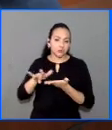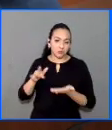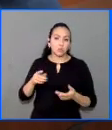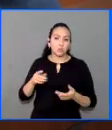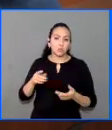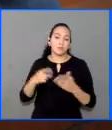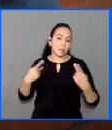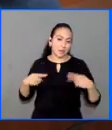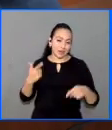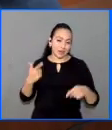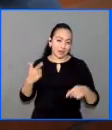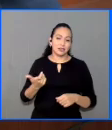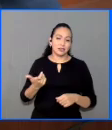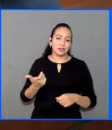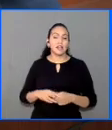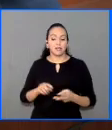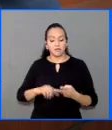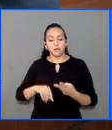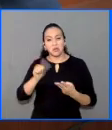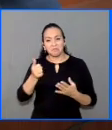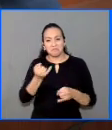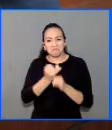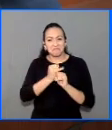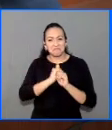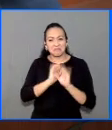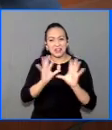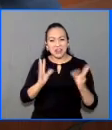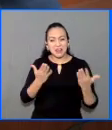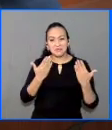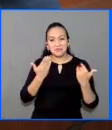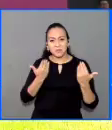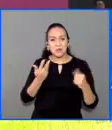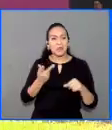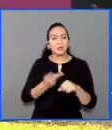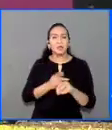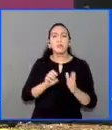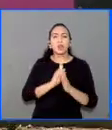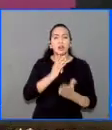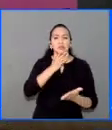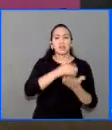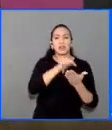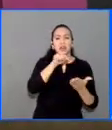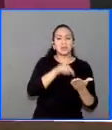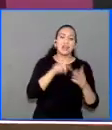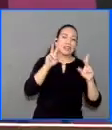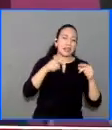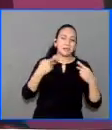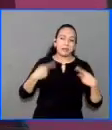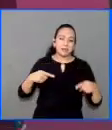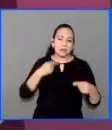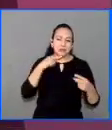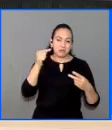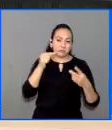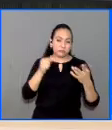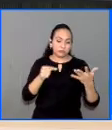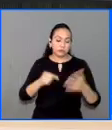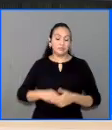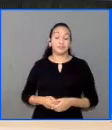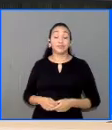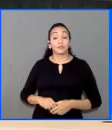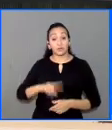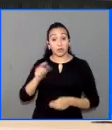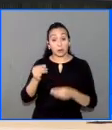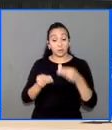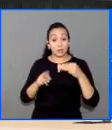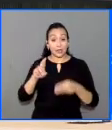la falta de claridad sobre la asistencia a eventos, entre otros aspectos. El magistrado Reyes Rodríguez Mondragón